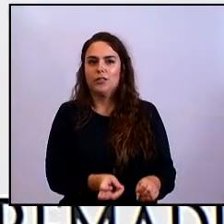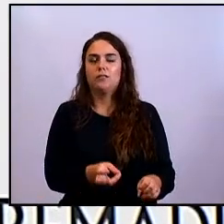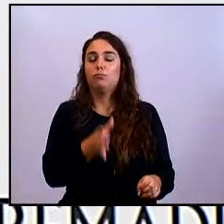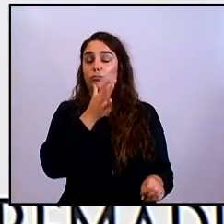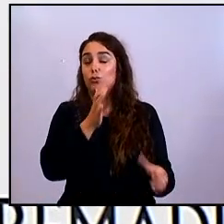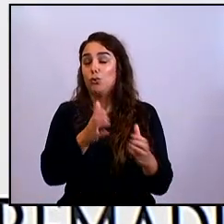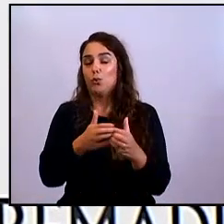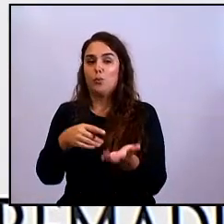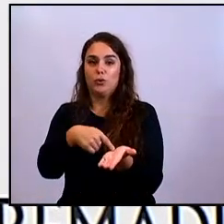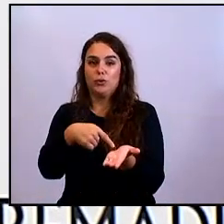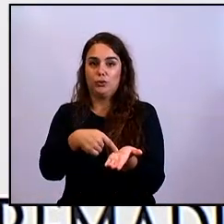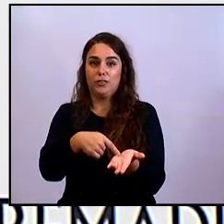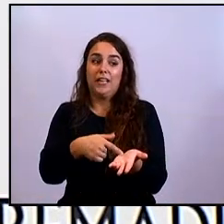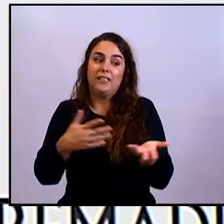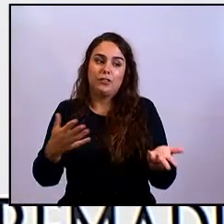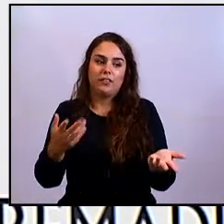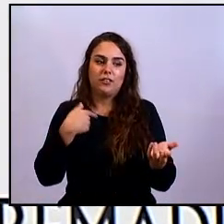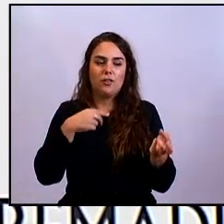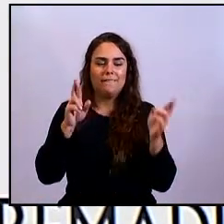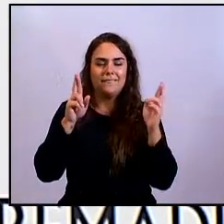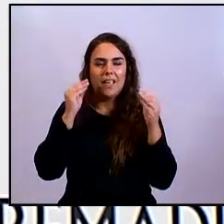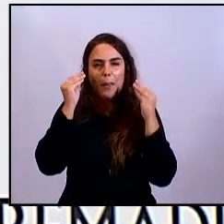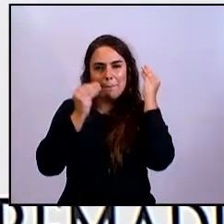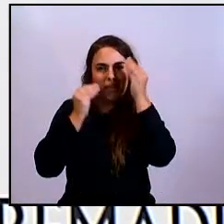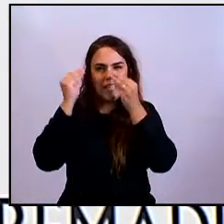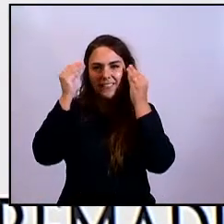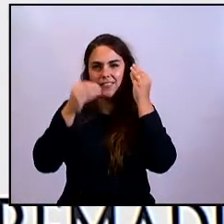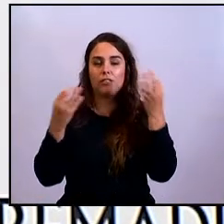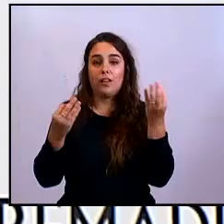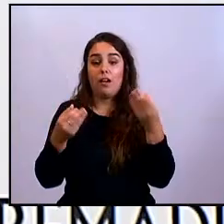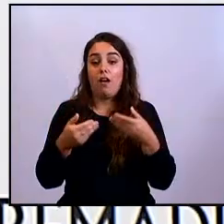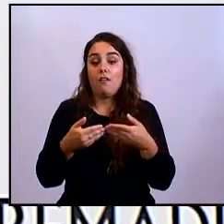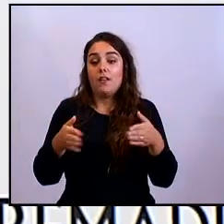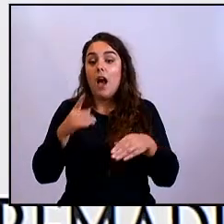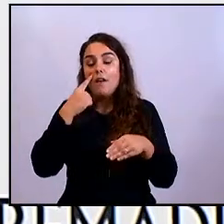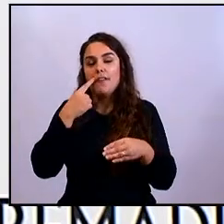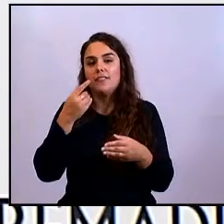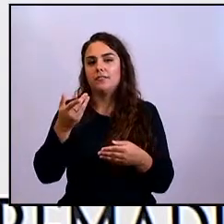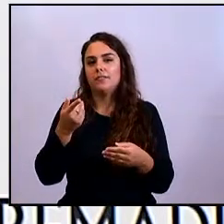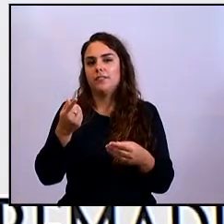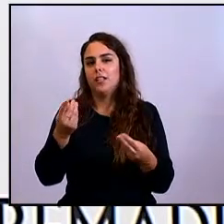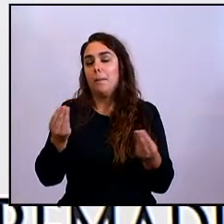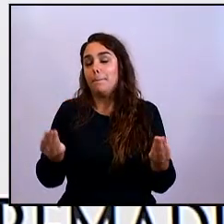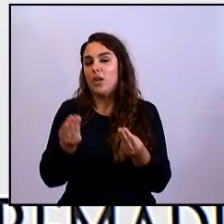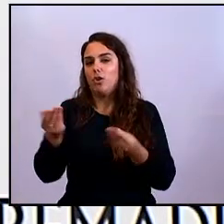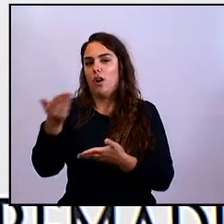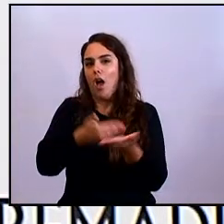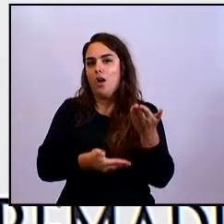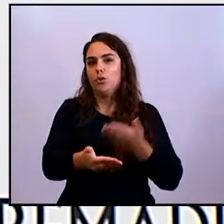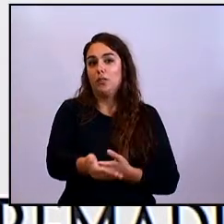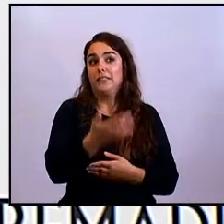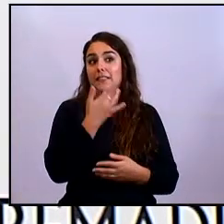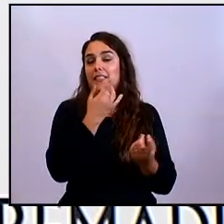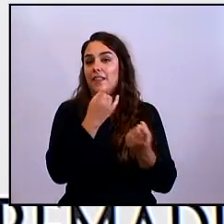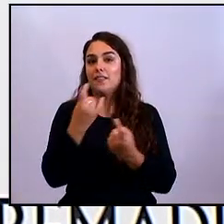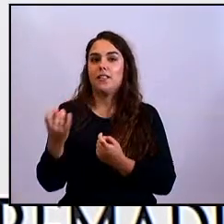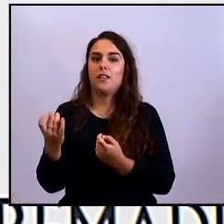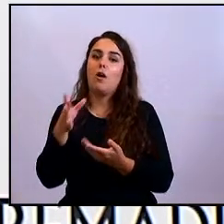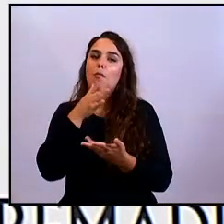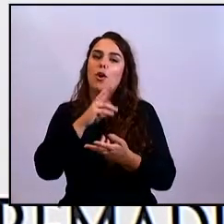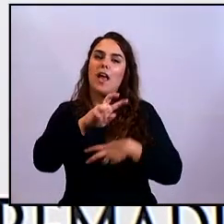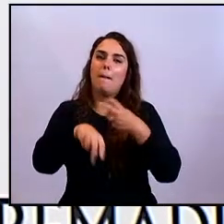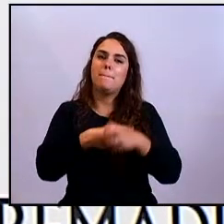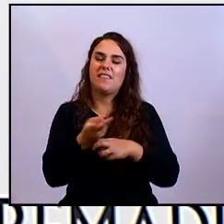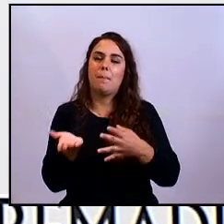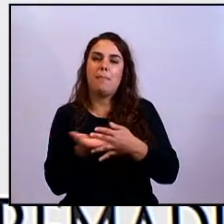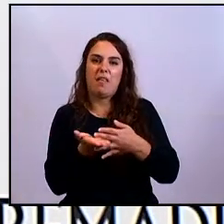grupos y lo que esperamos es que estén abiertos a contribuir a mejorarlas si lo creen necesario a través de enmiendas parciales. Lo